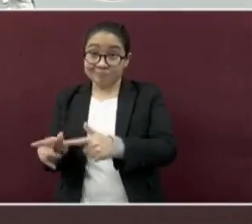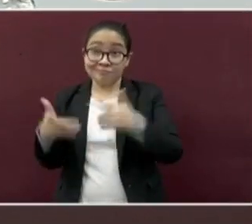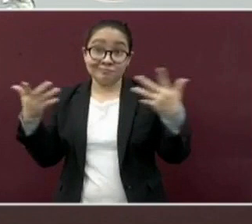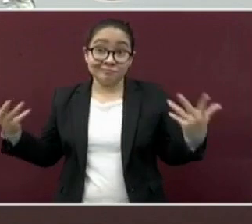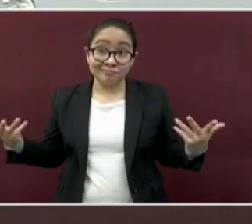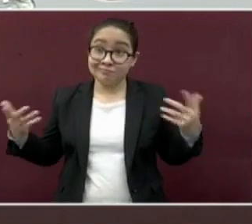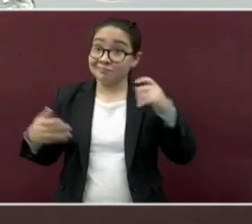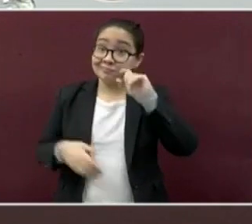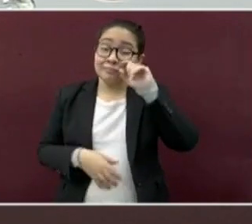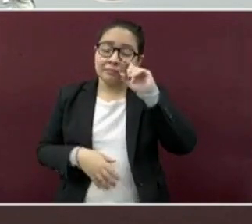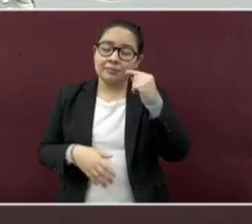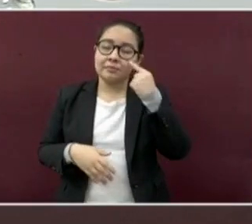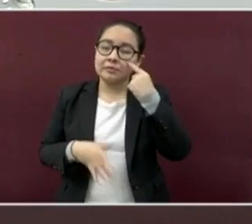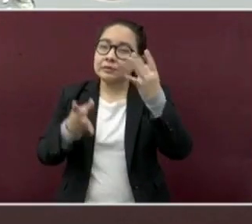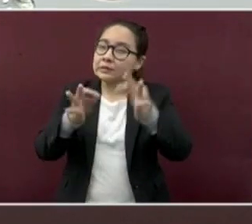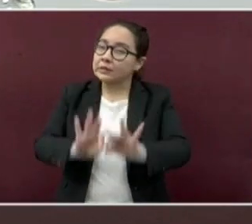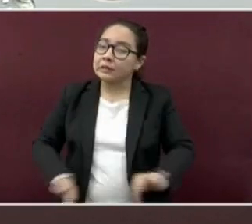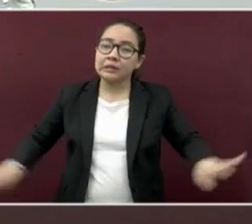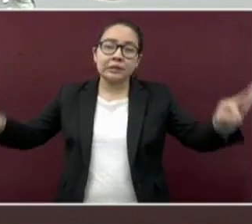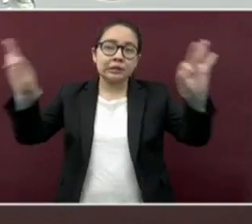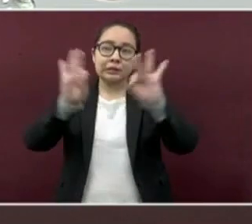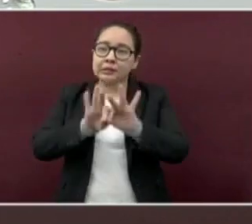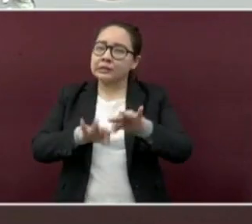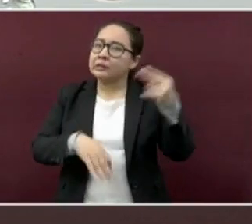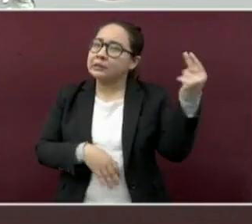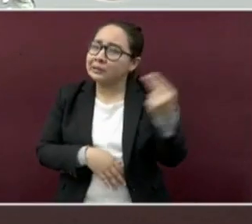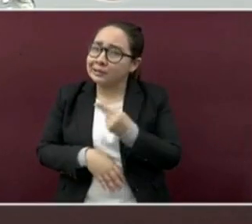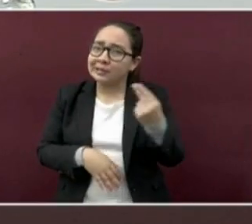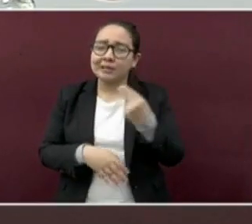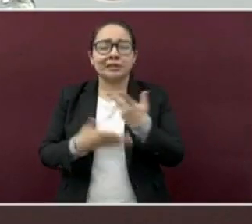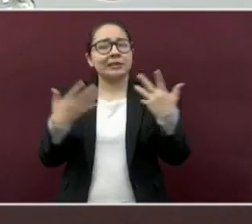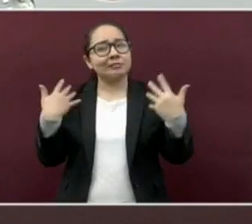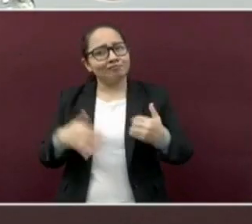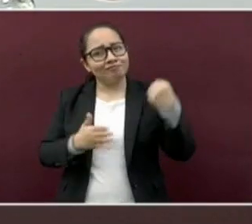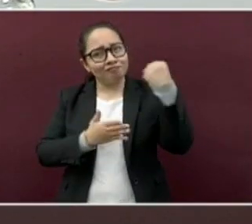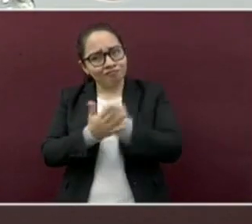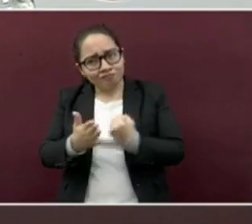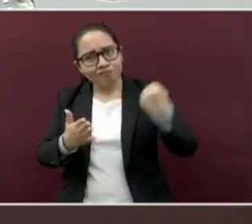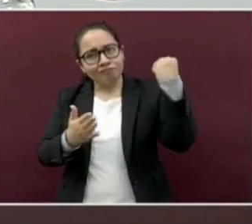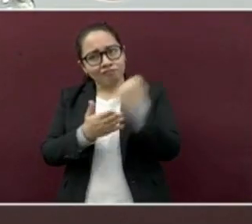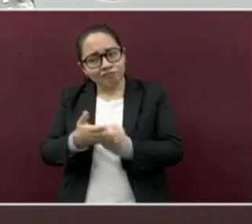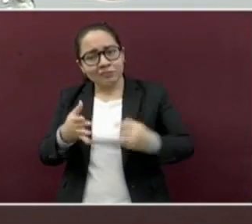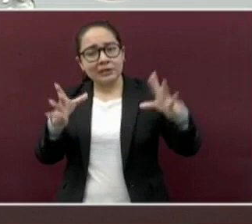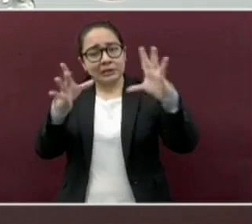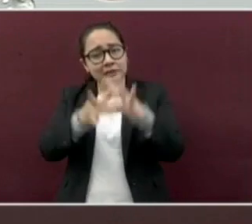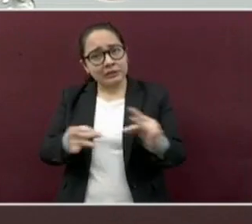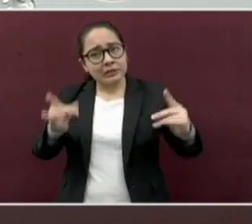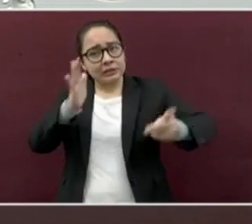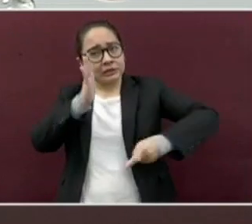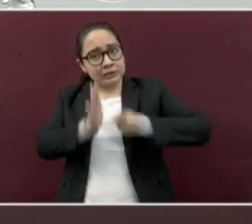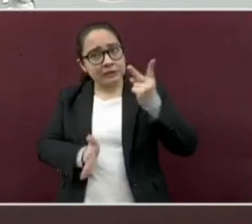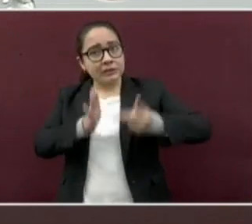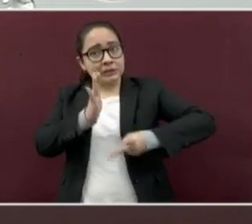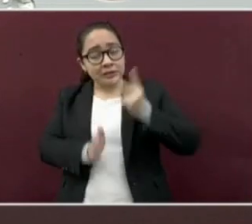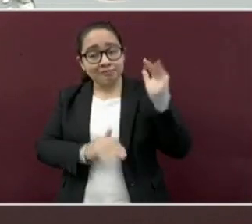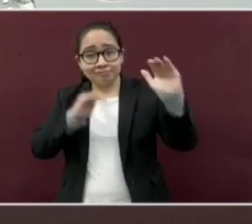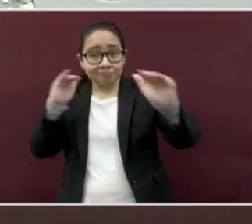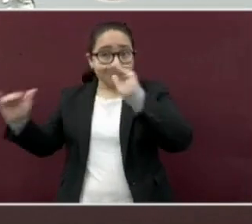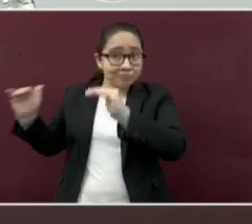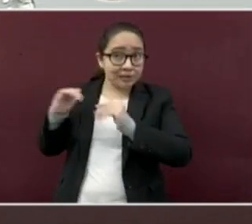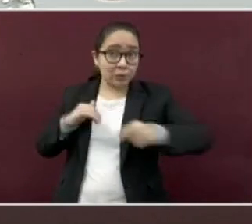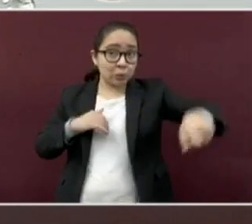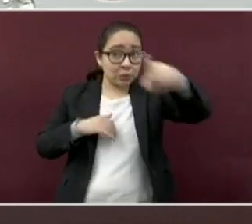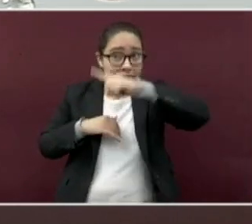eso es muy importante y necesario insistir en que no bajen la guardia ante